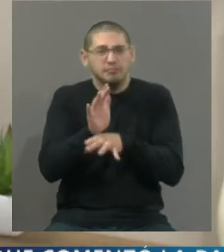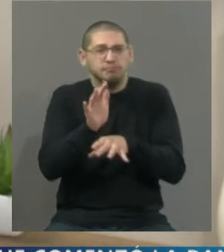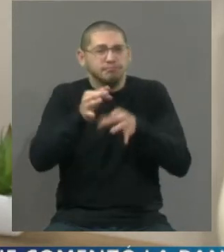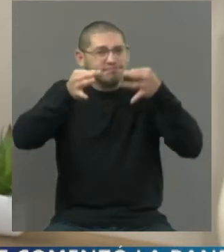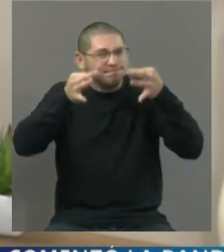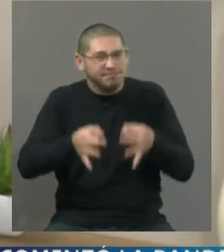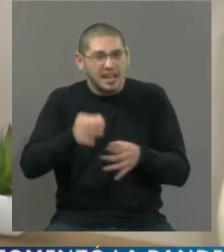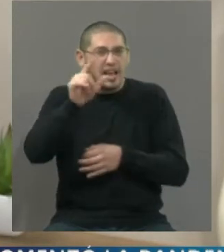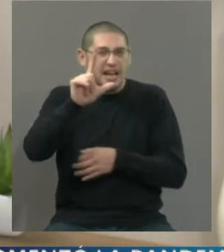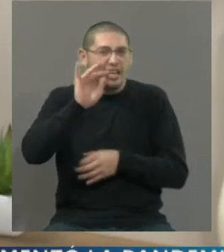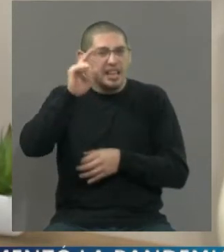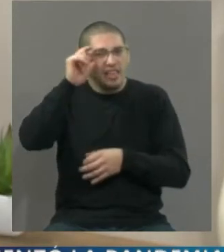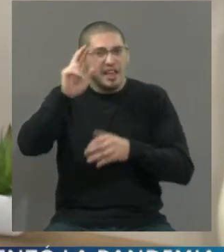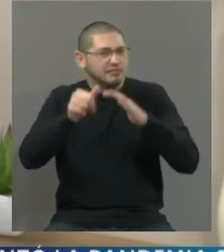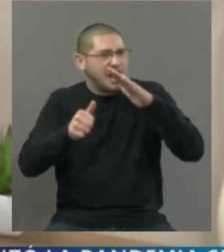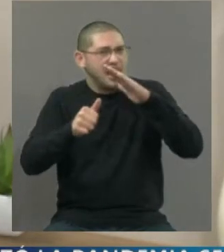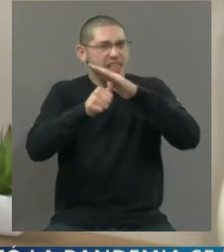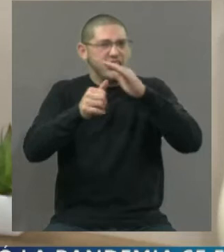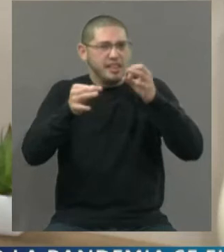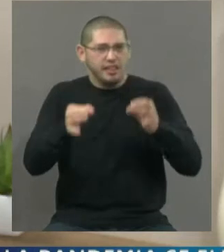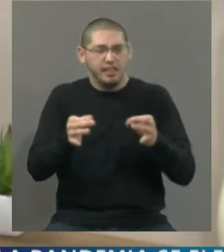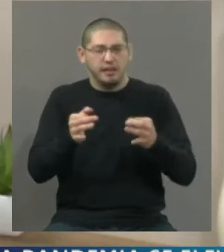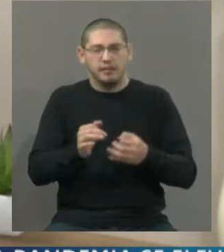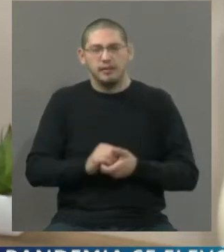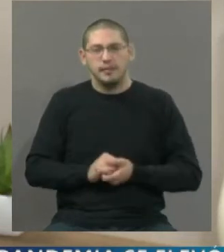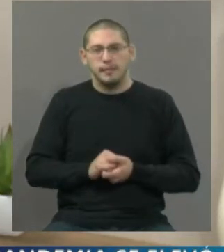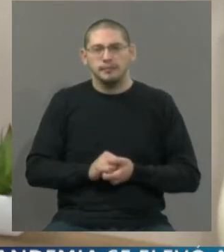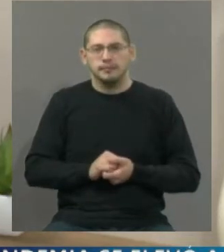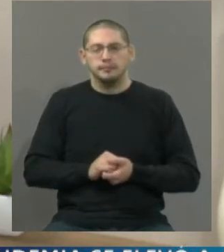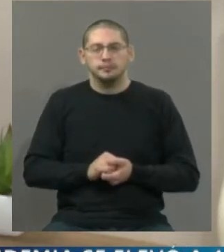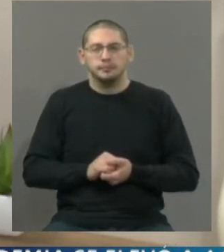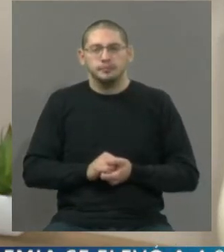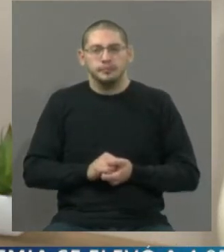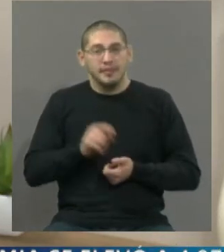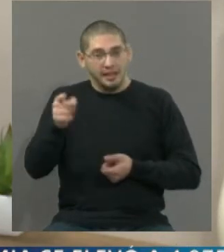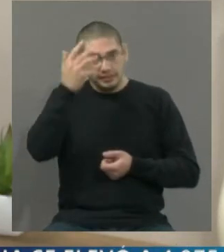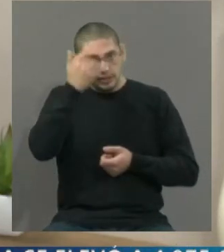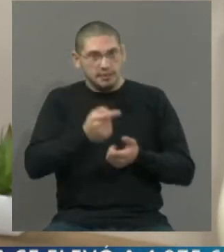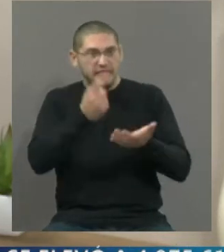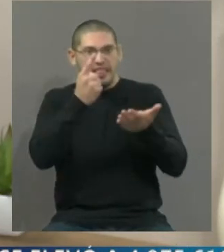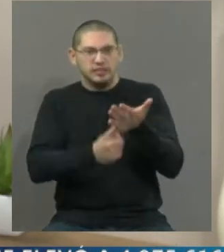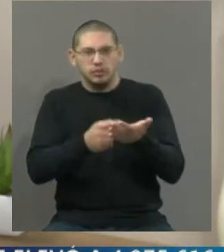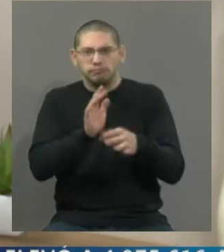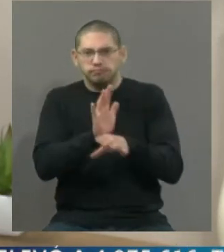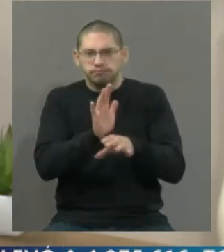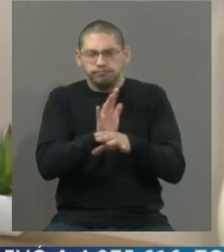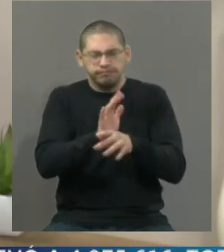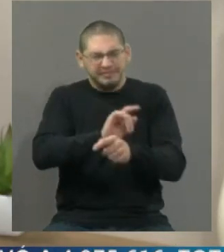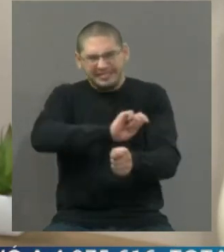todo un ejemplo. Sí, sin duda, sin duda. Imagínate que él toma algunas decisiones que son bastante drásticas,